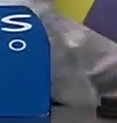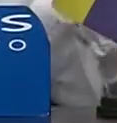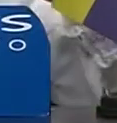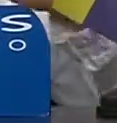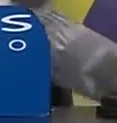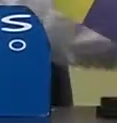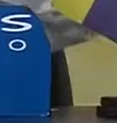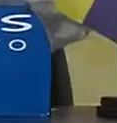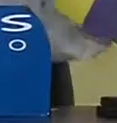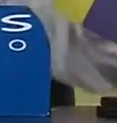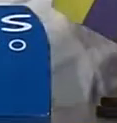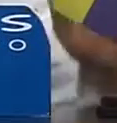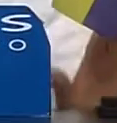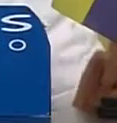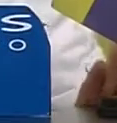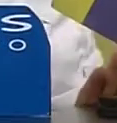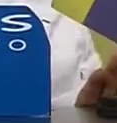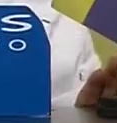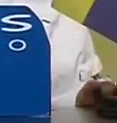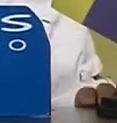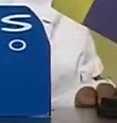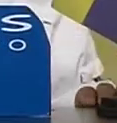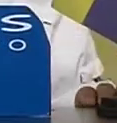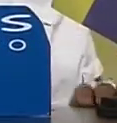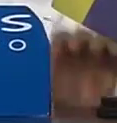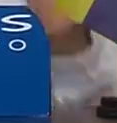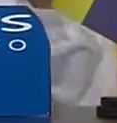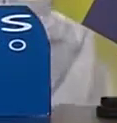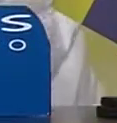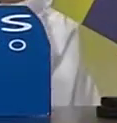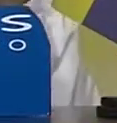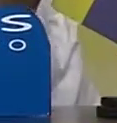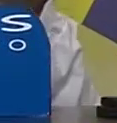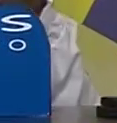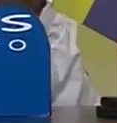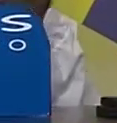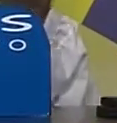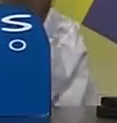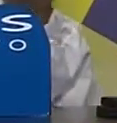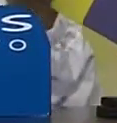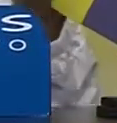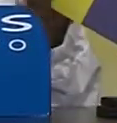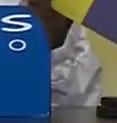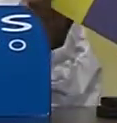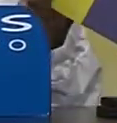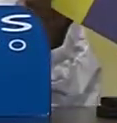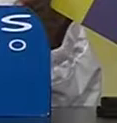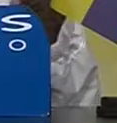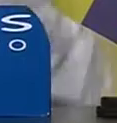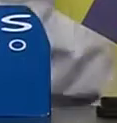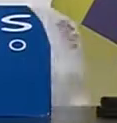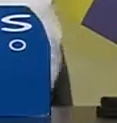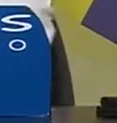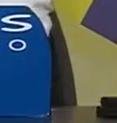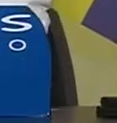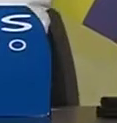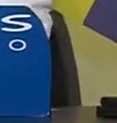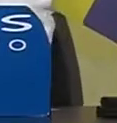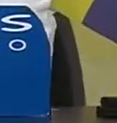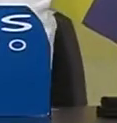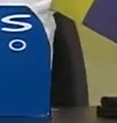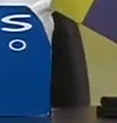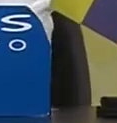en posesión. Dios no quiere, mis amados hermanos, que hayan entre nosotros mendigos. Es por eso